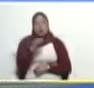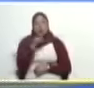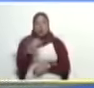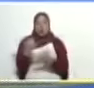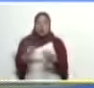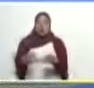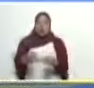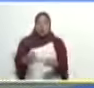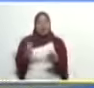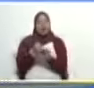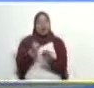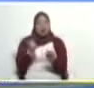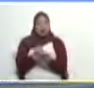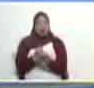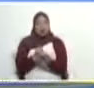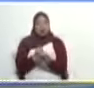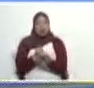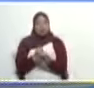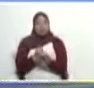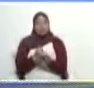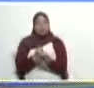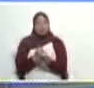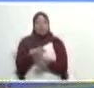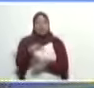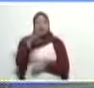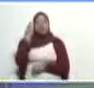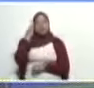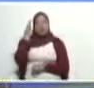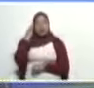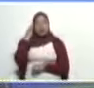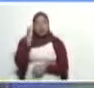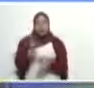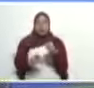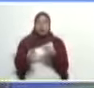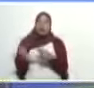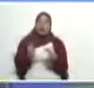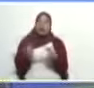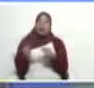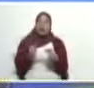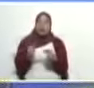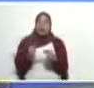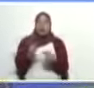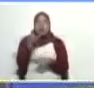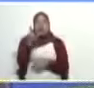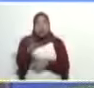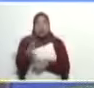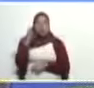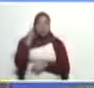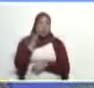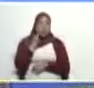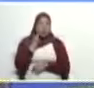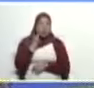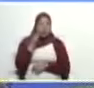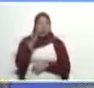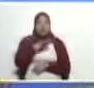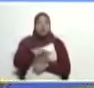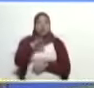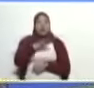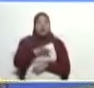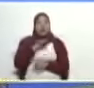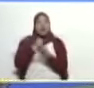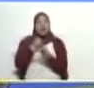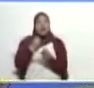los trabajadores y las trabajadoras. Como usted bien sabe, es algo que hemos discutido tanto con la Central Bolivariana Socialista de los